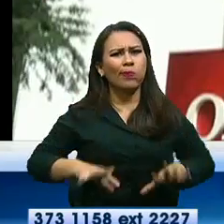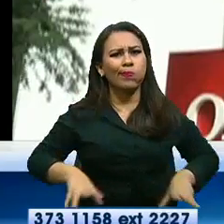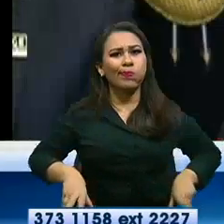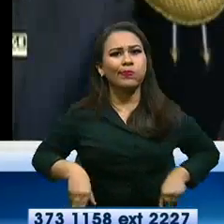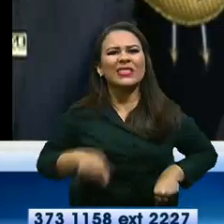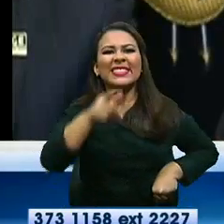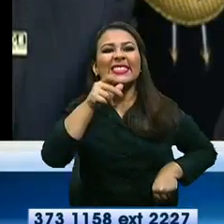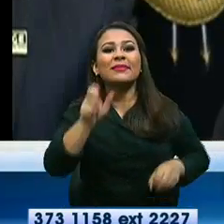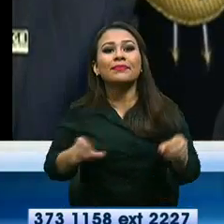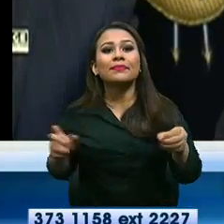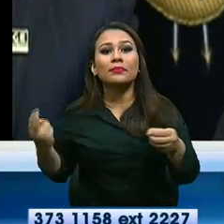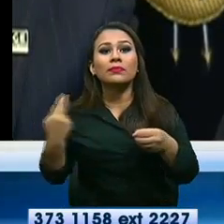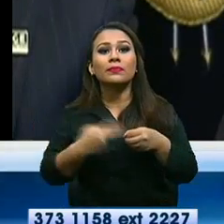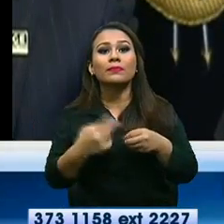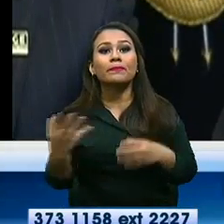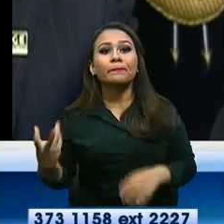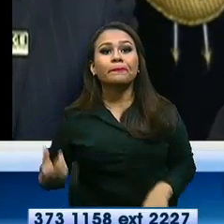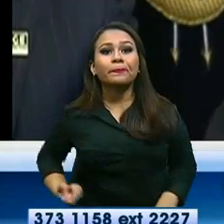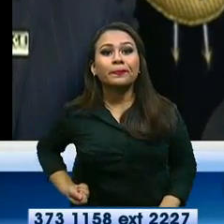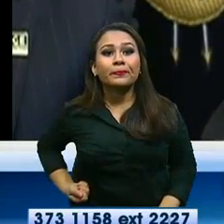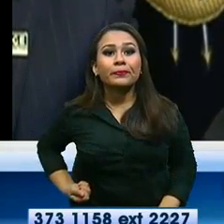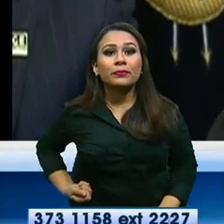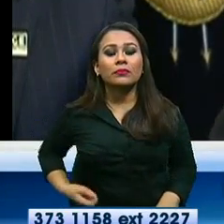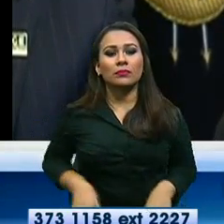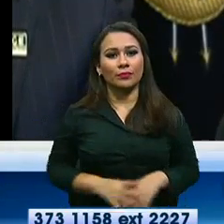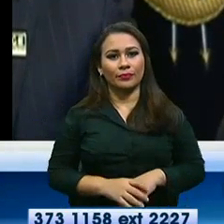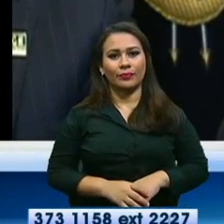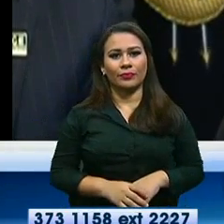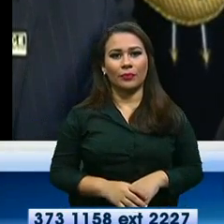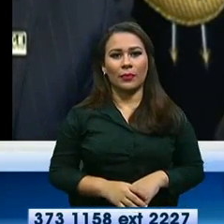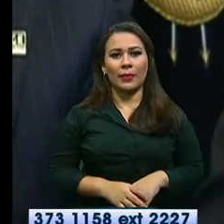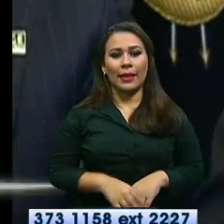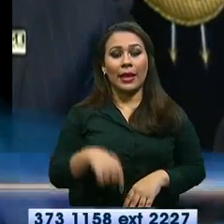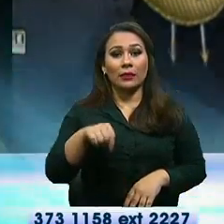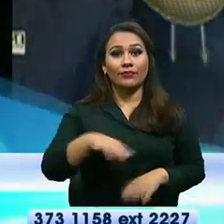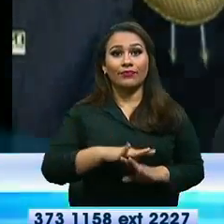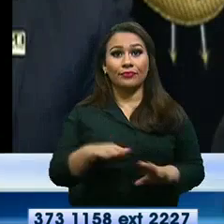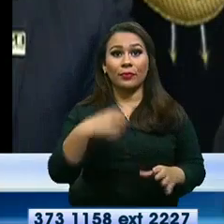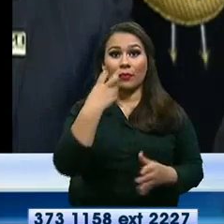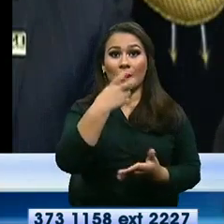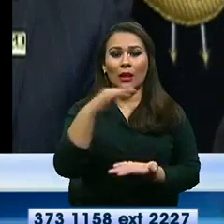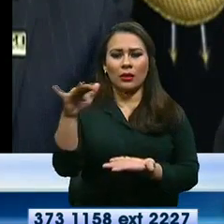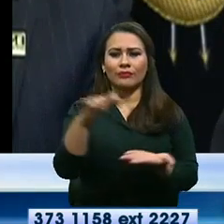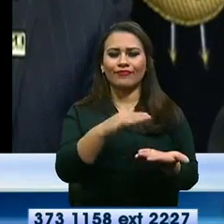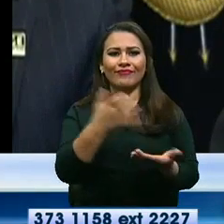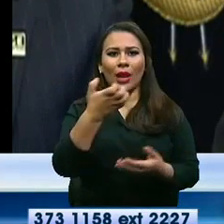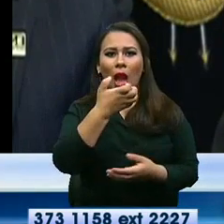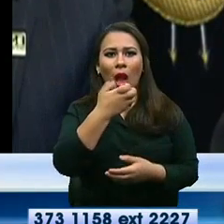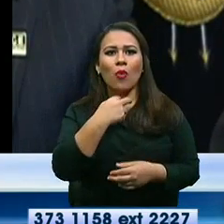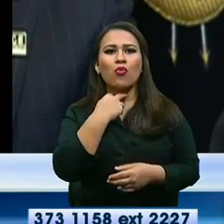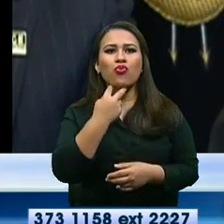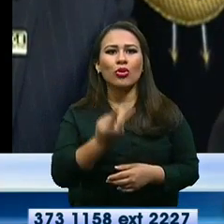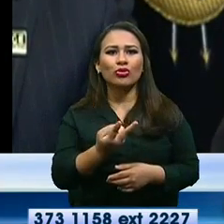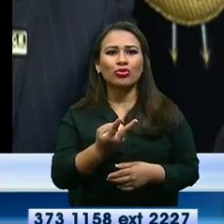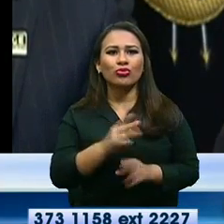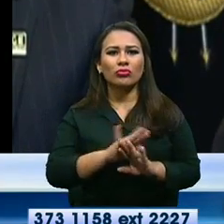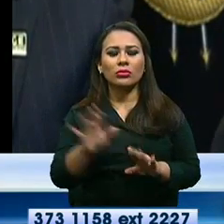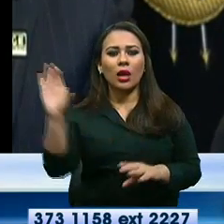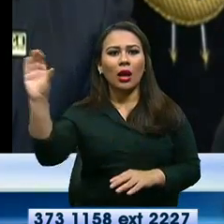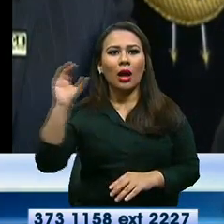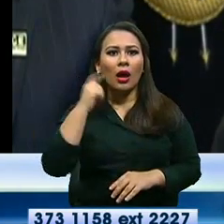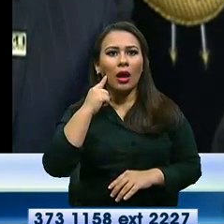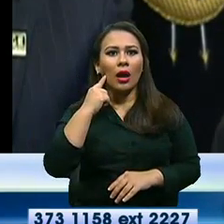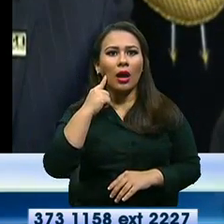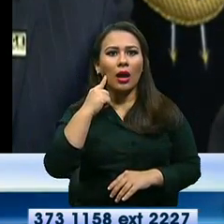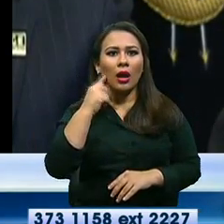partícipes. Evidencias que, entre otras, consisten en grabaciones de audio, grabaciones